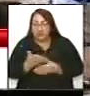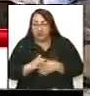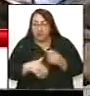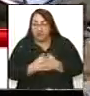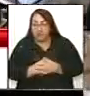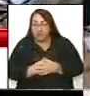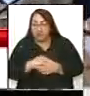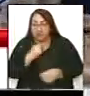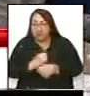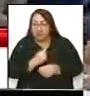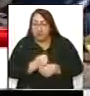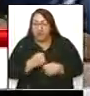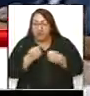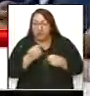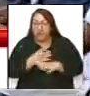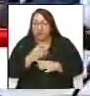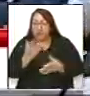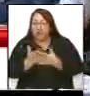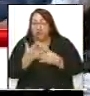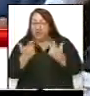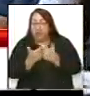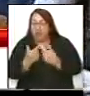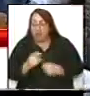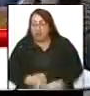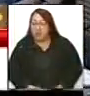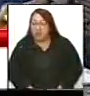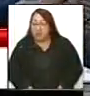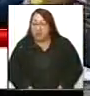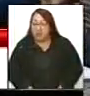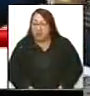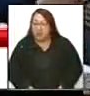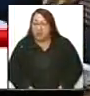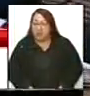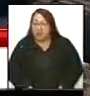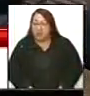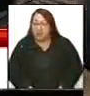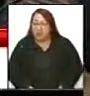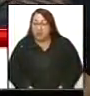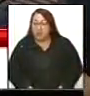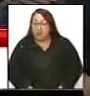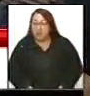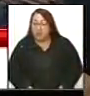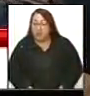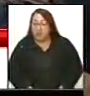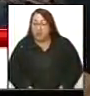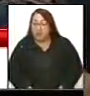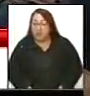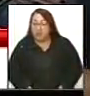y estrategias de lucha contra el terrorismo, la apología del terrorismo, la violación de la libertad sexual y el tráfico ilícito de...